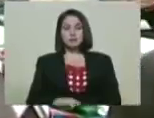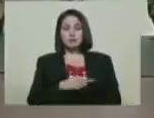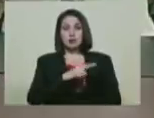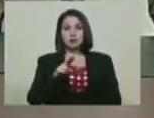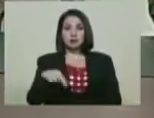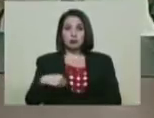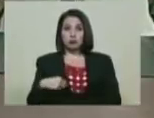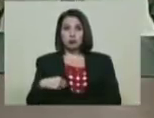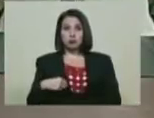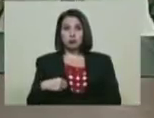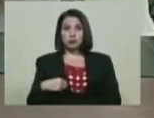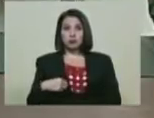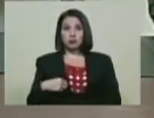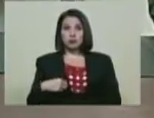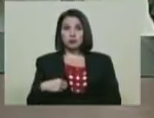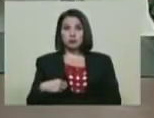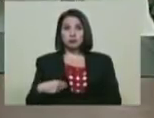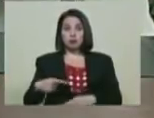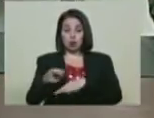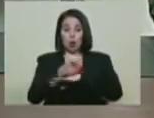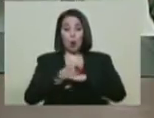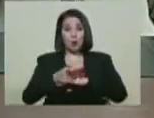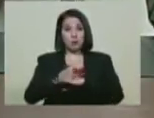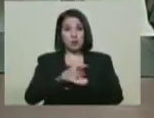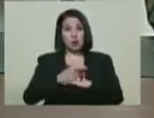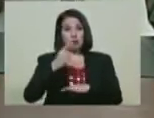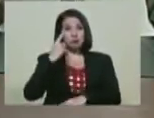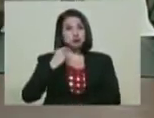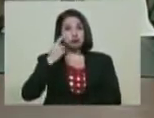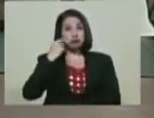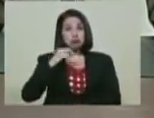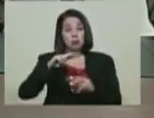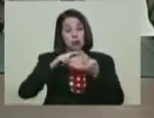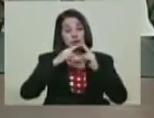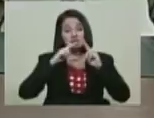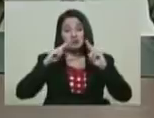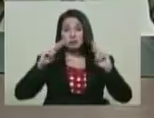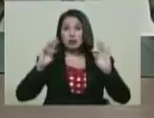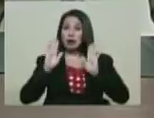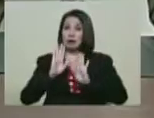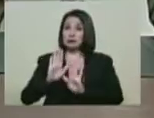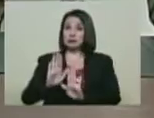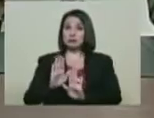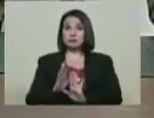Nosotros somos un gobierno de tradición pacífica y pacifista.